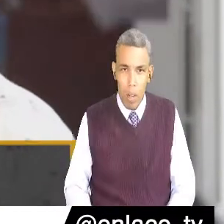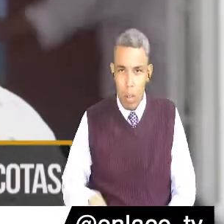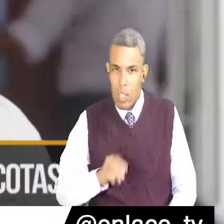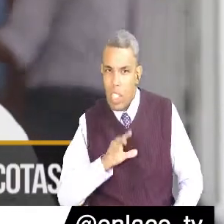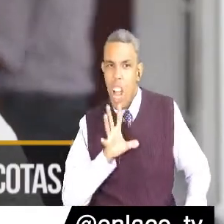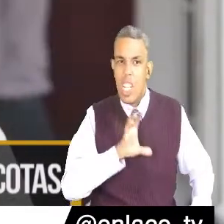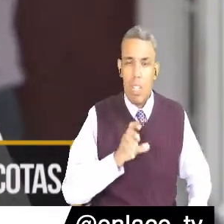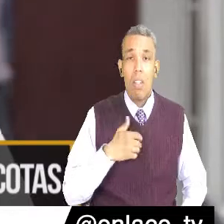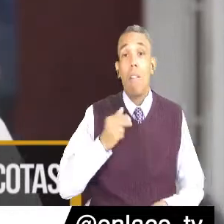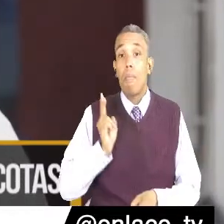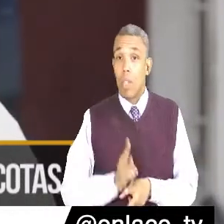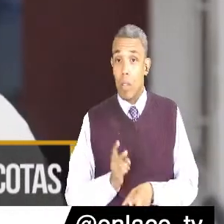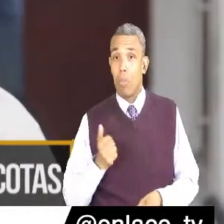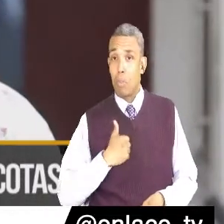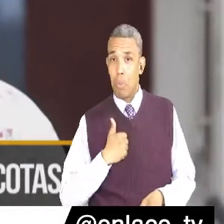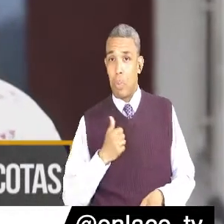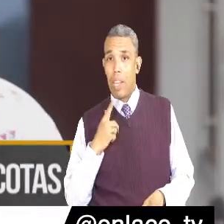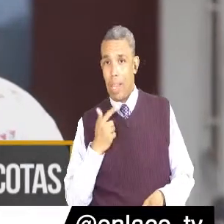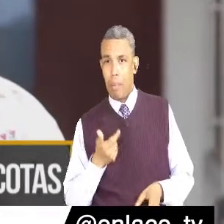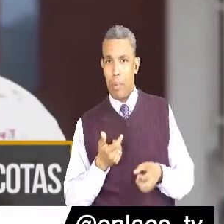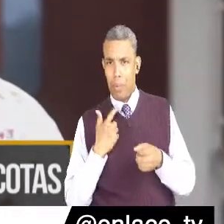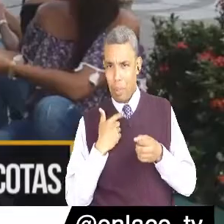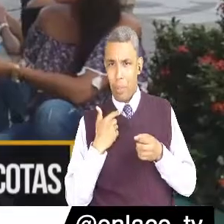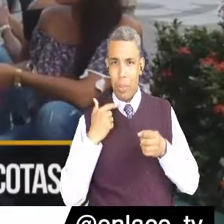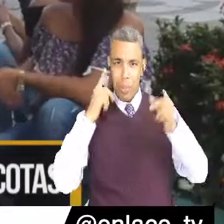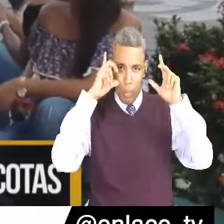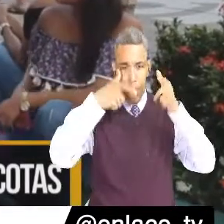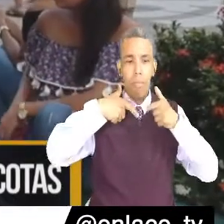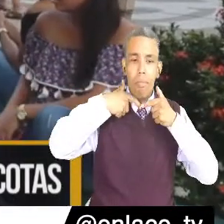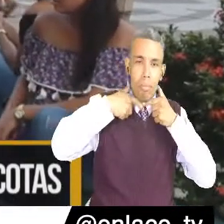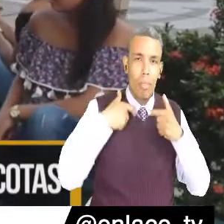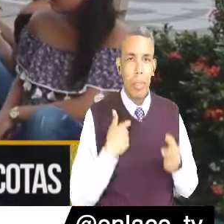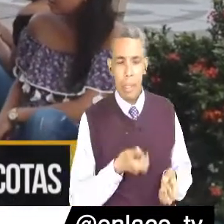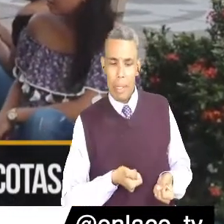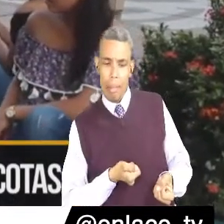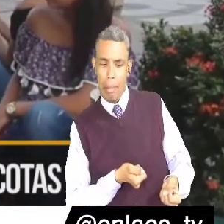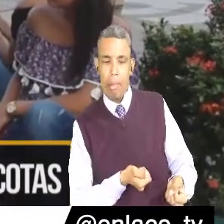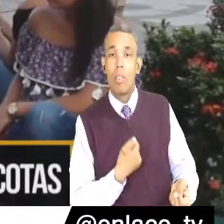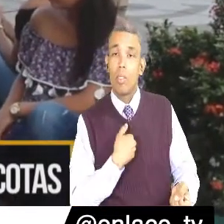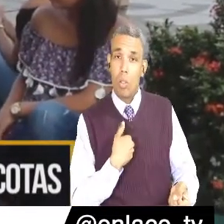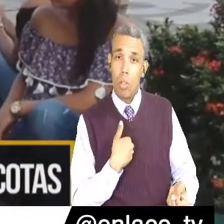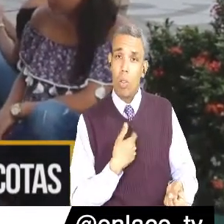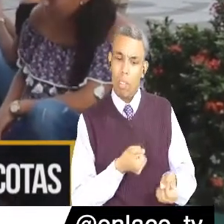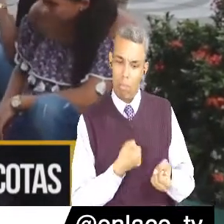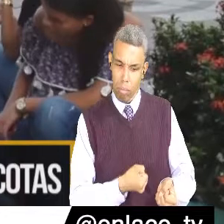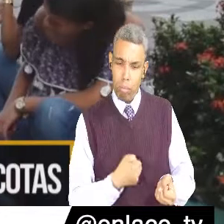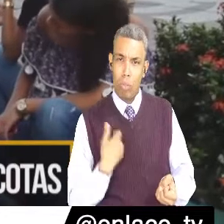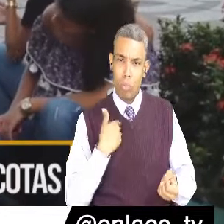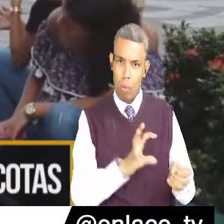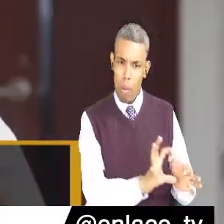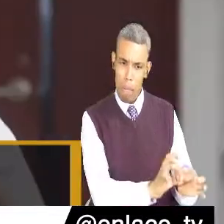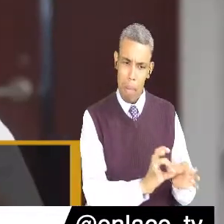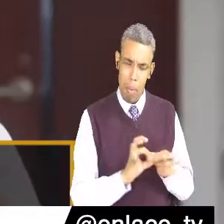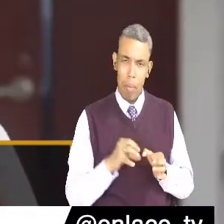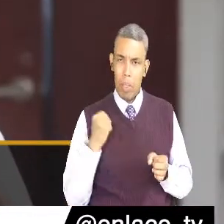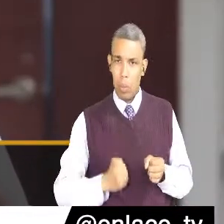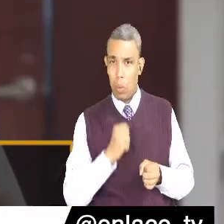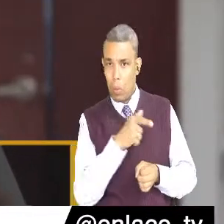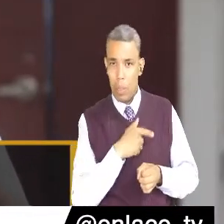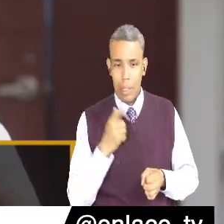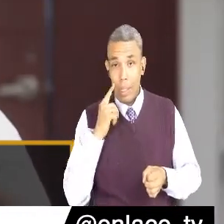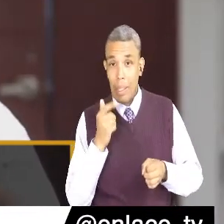los cuidados de salir con estos animalitos, con la trarilla o la correa blanda, salir con el bozal, tener en